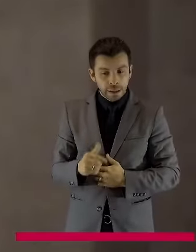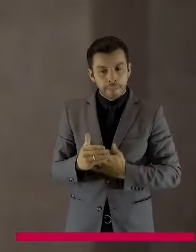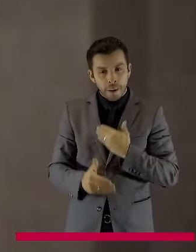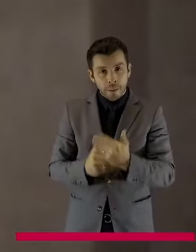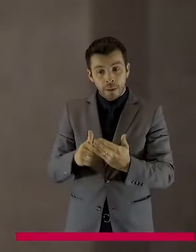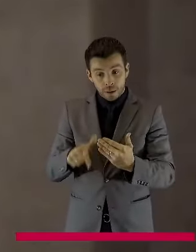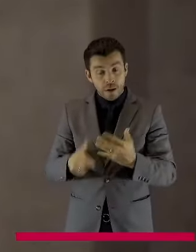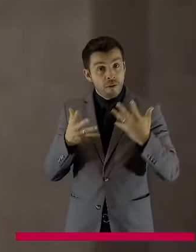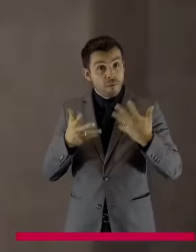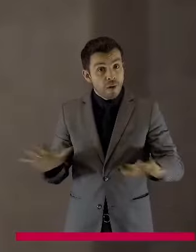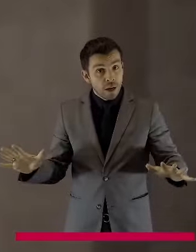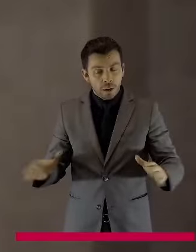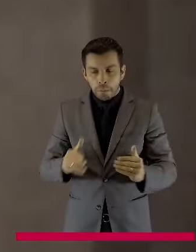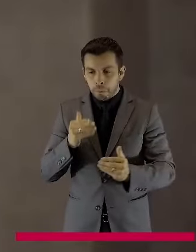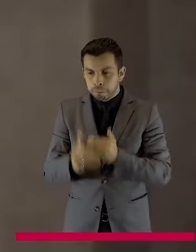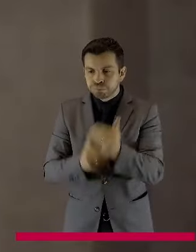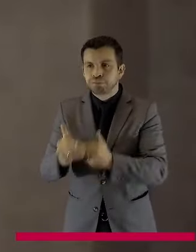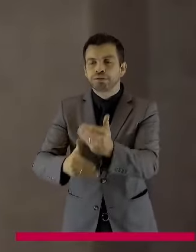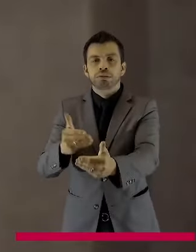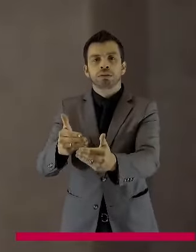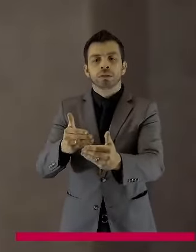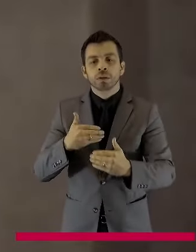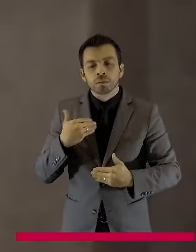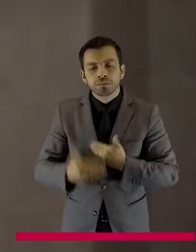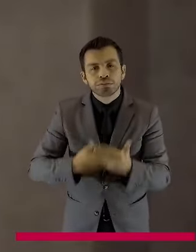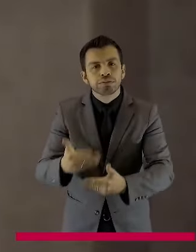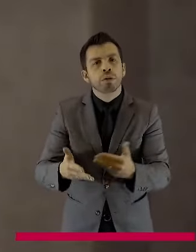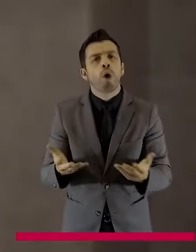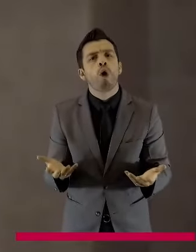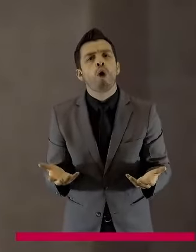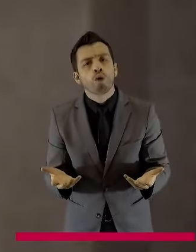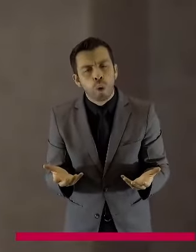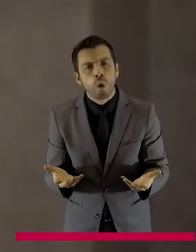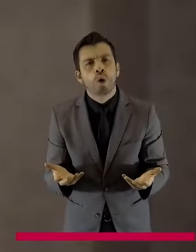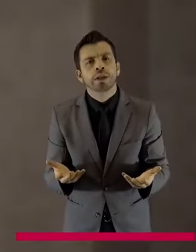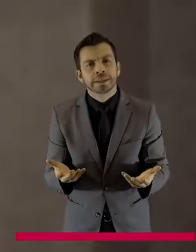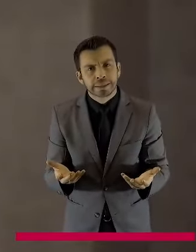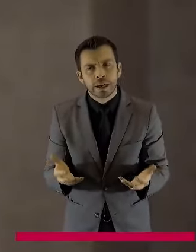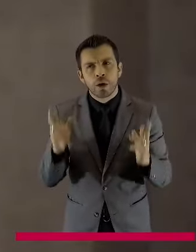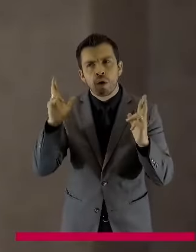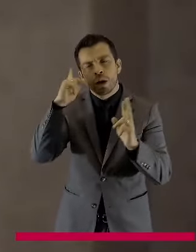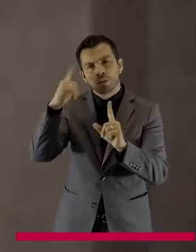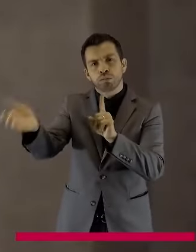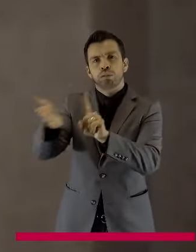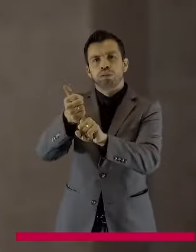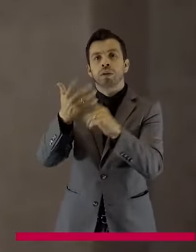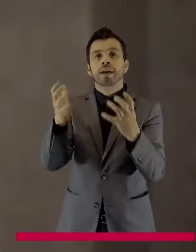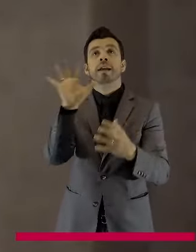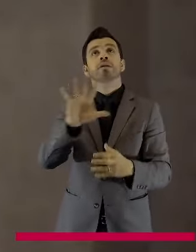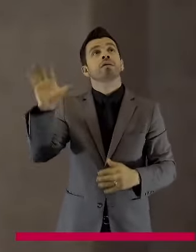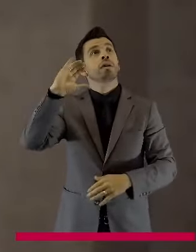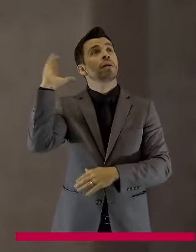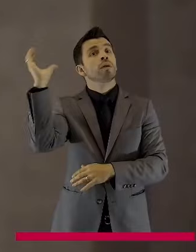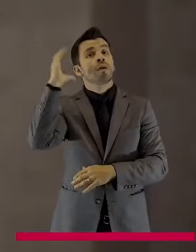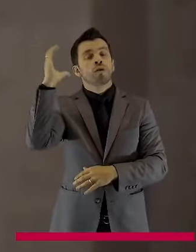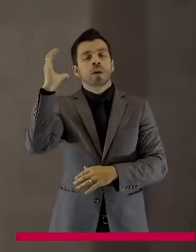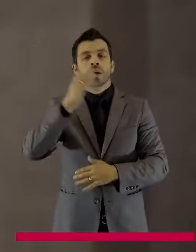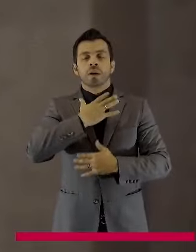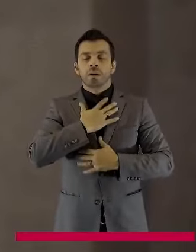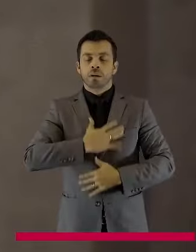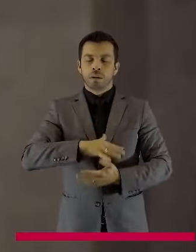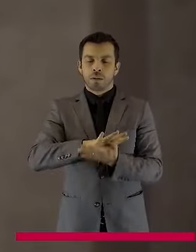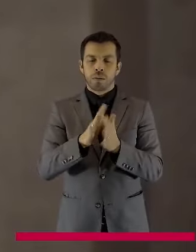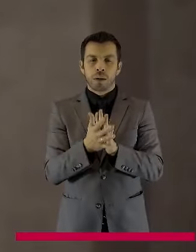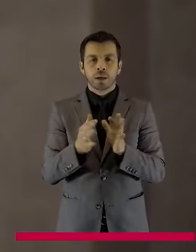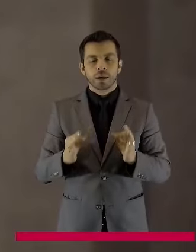aquí, porque termina cuando logremos, sobre todo, un país en paz, un país seguro para